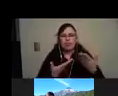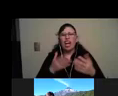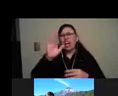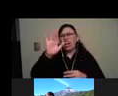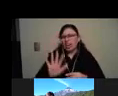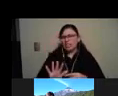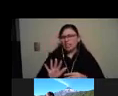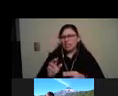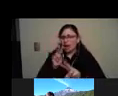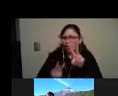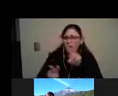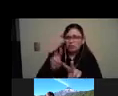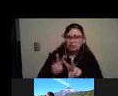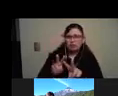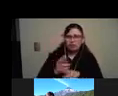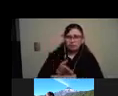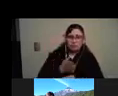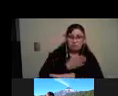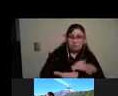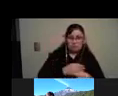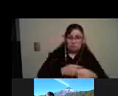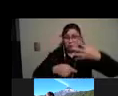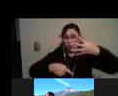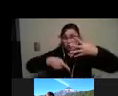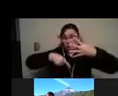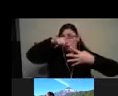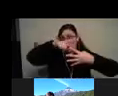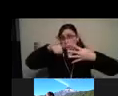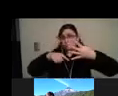clínicas anteriormente mencionadas es más